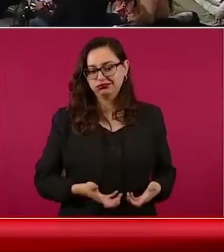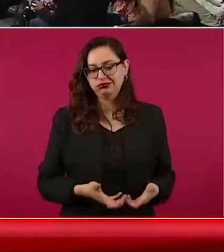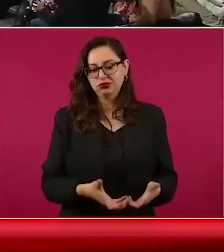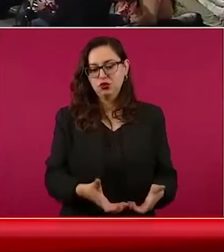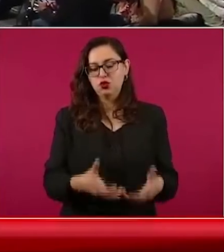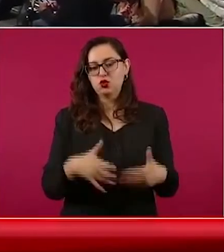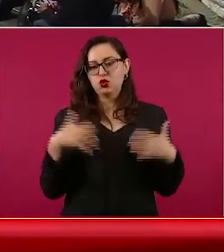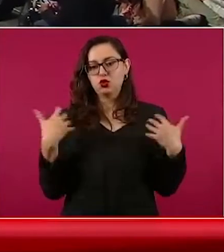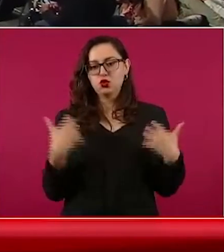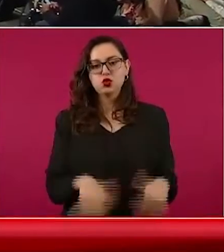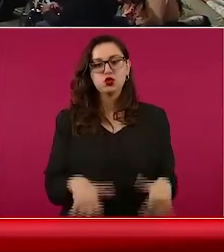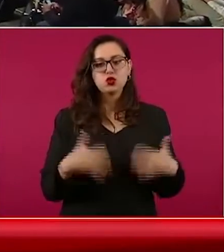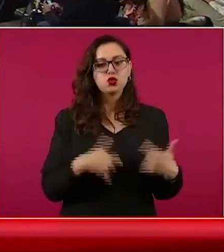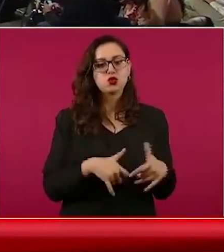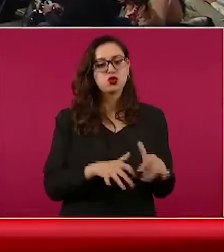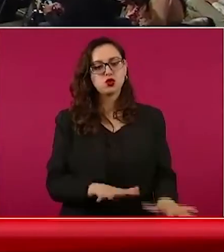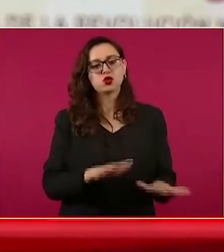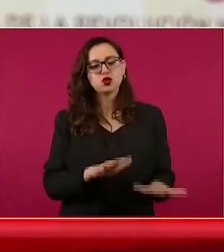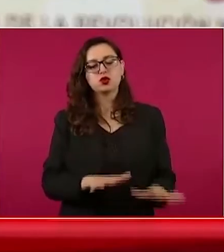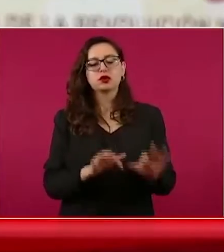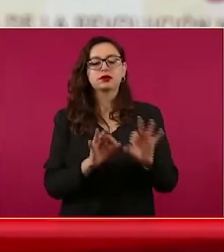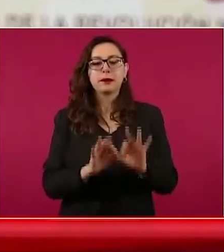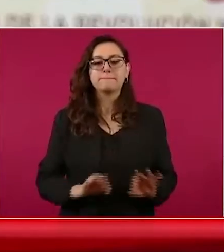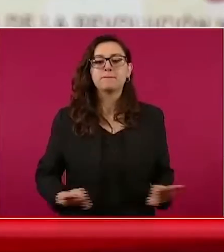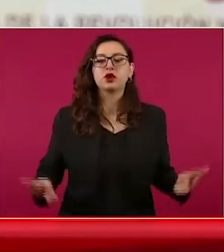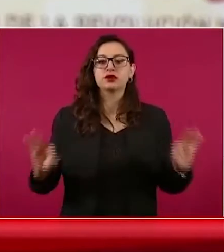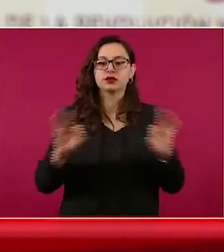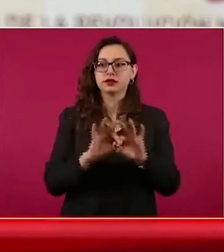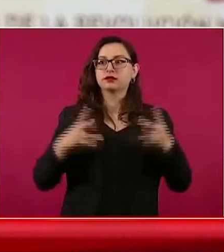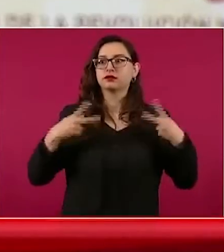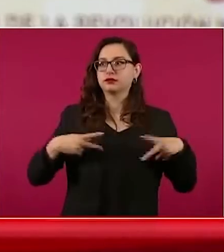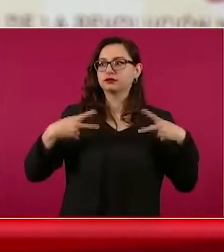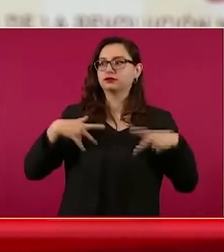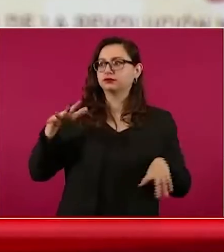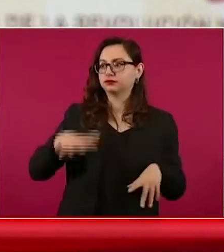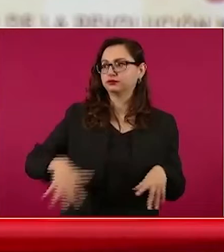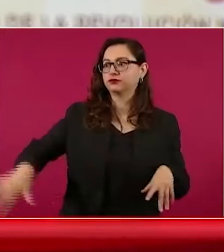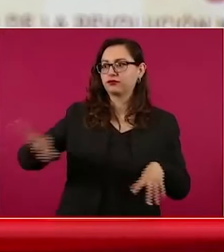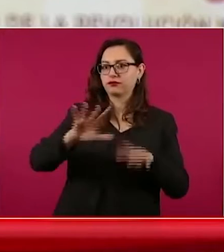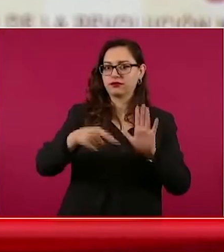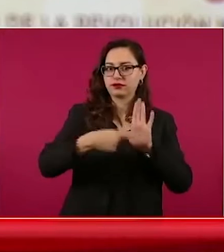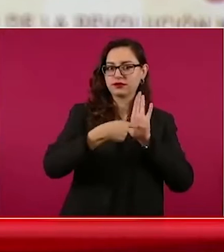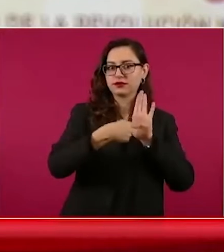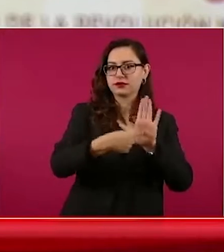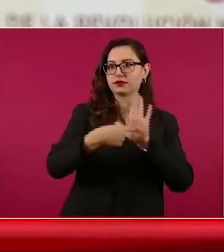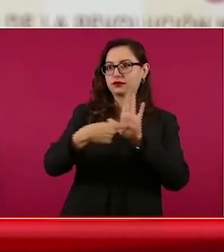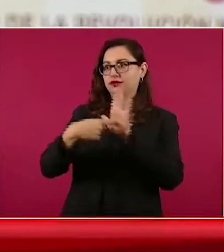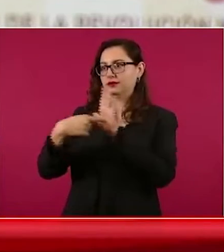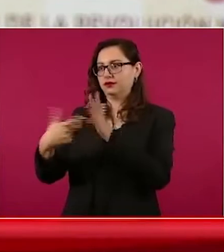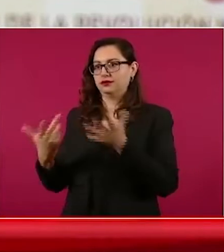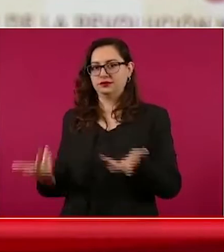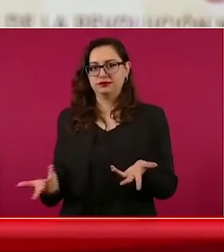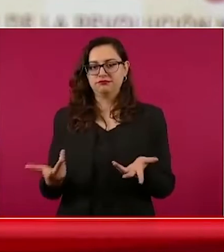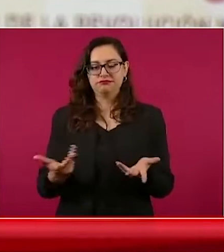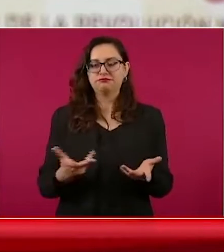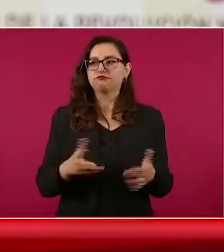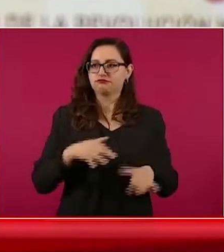importante que la gente conozca este tipo de obras